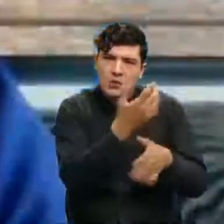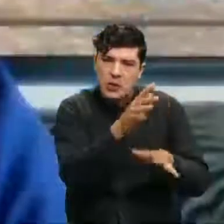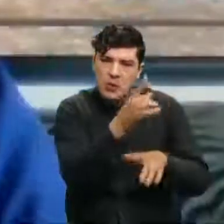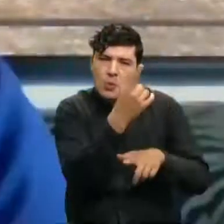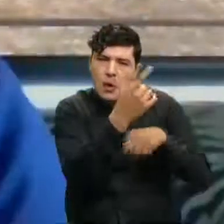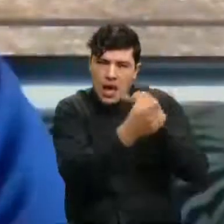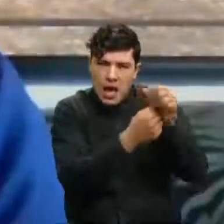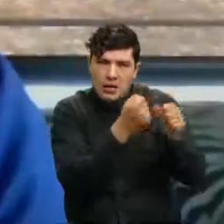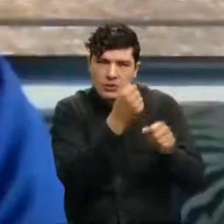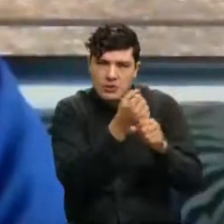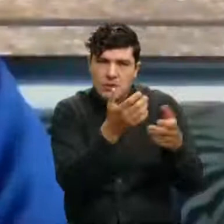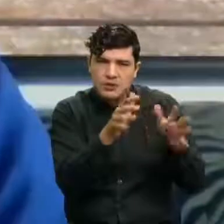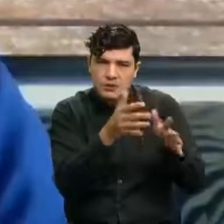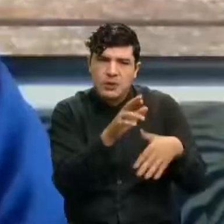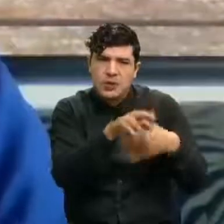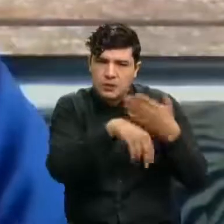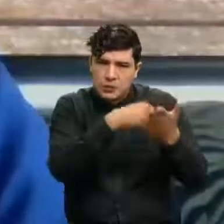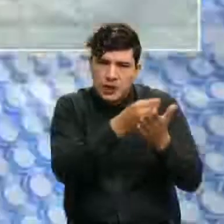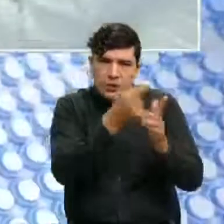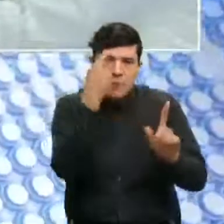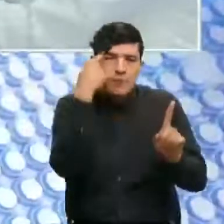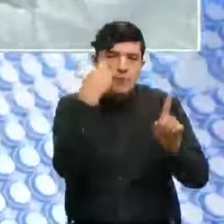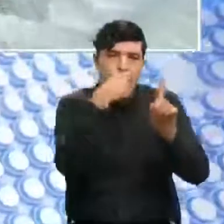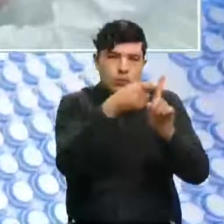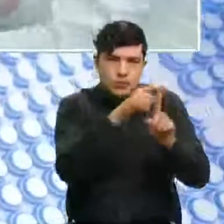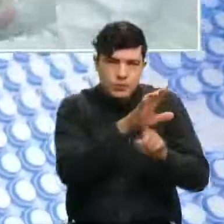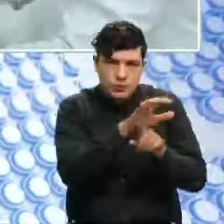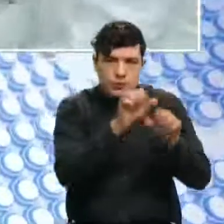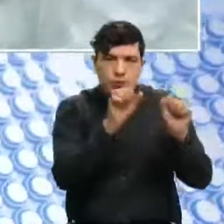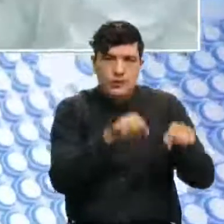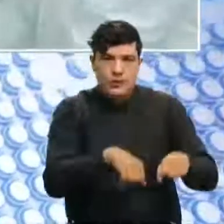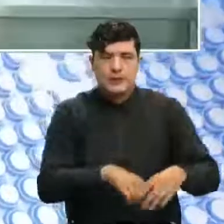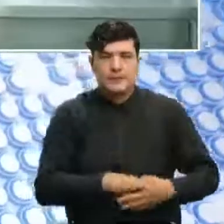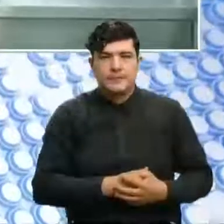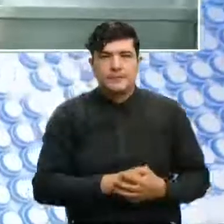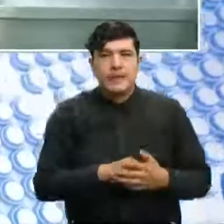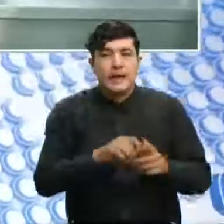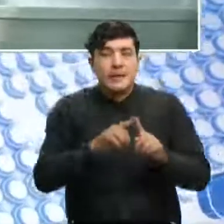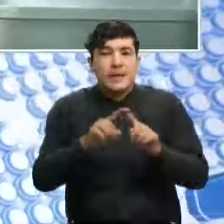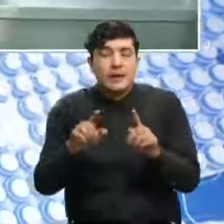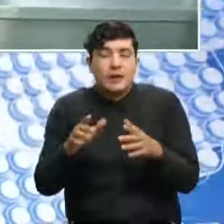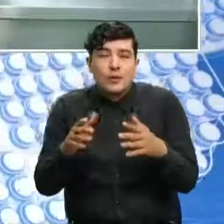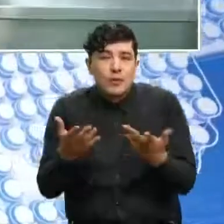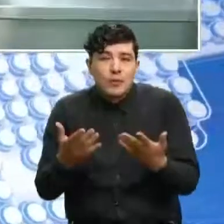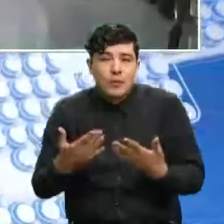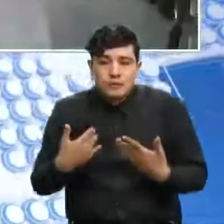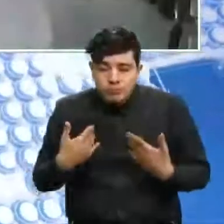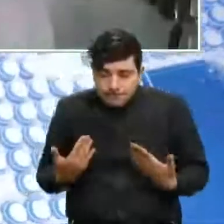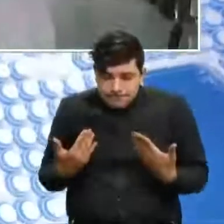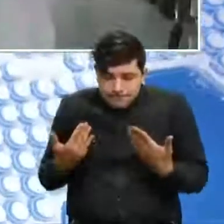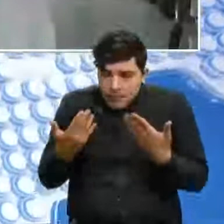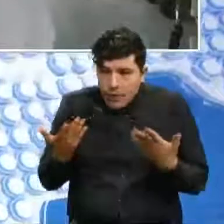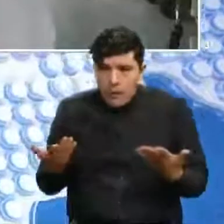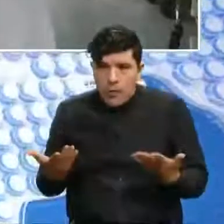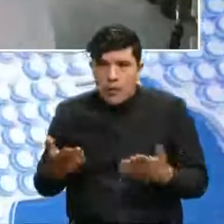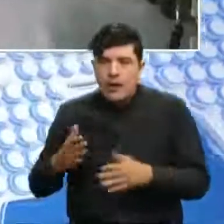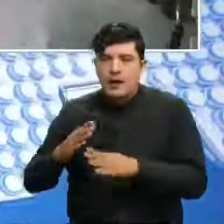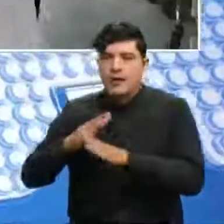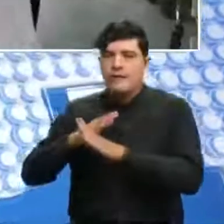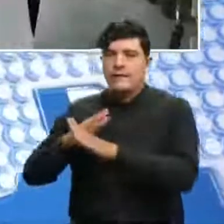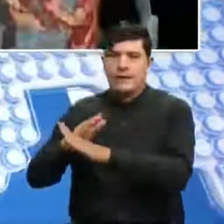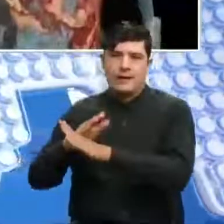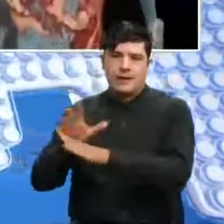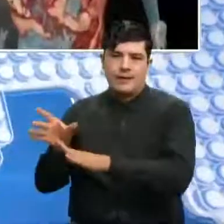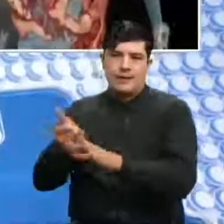nivel poblacional, con lo cual solo podemos evitar el contagio utilizando los elementos de protección